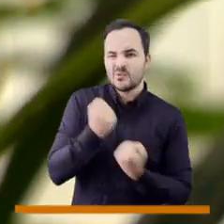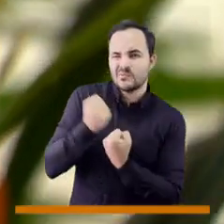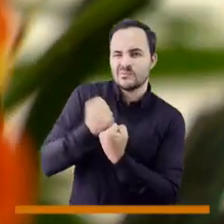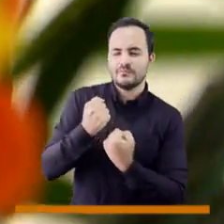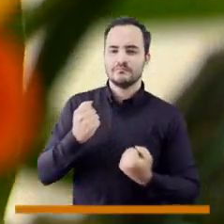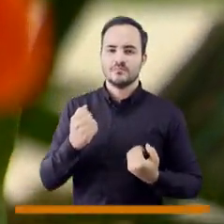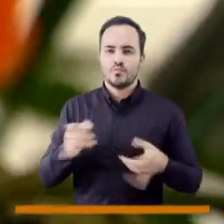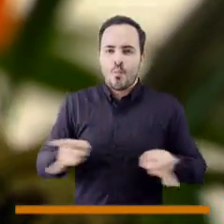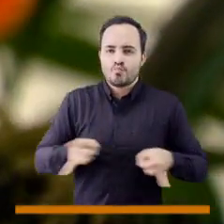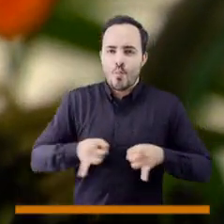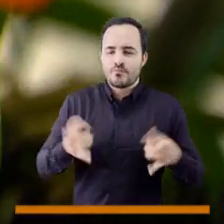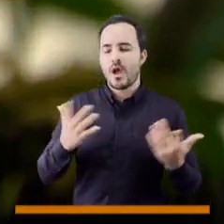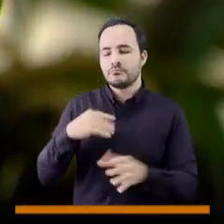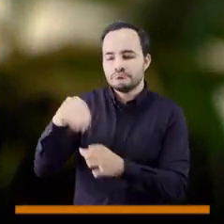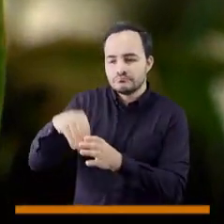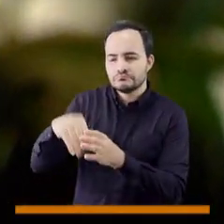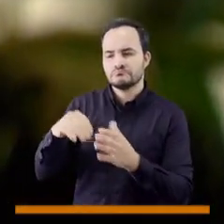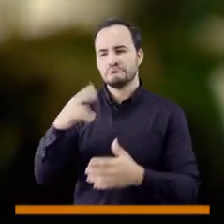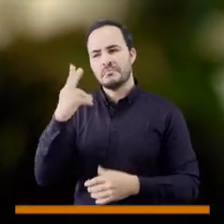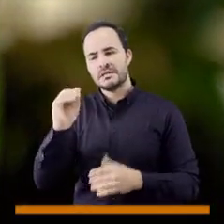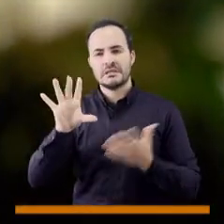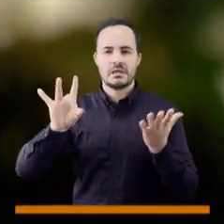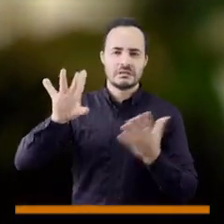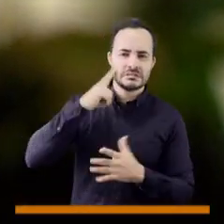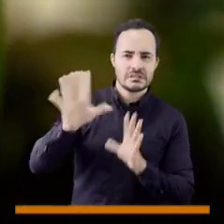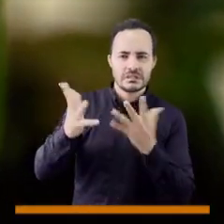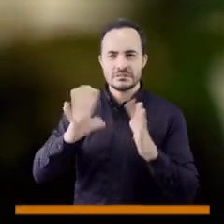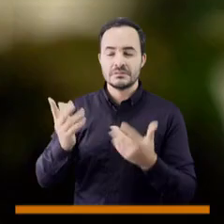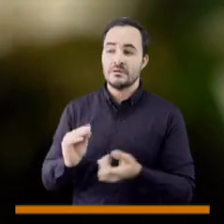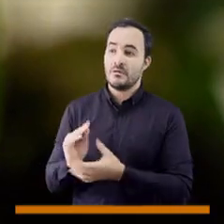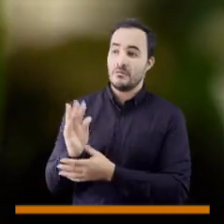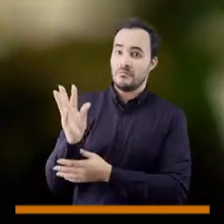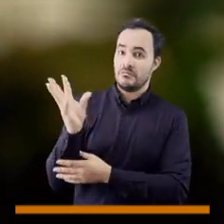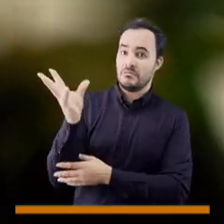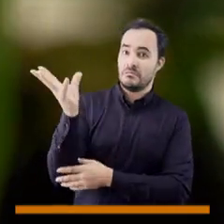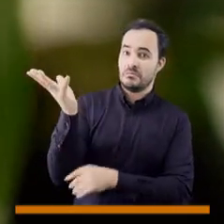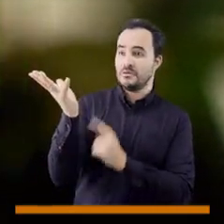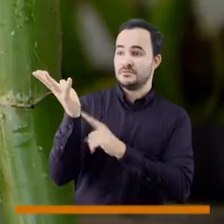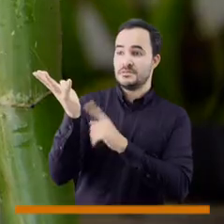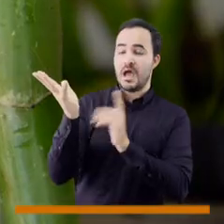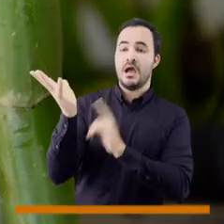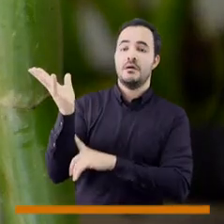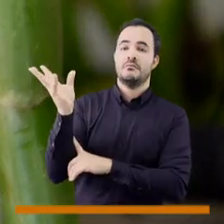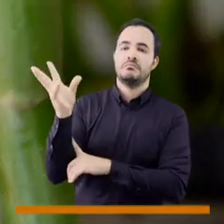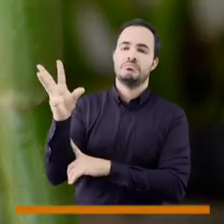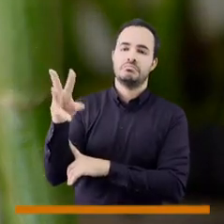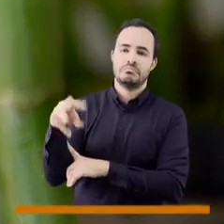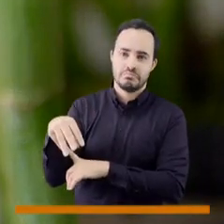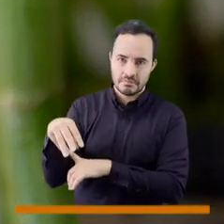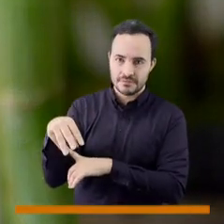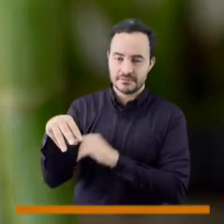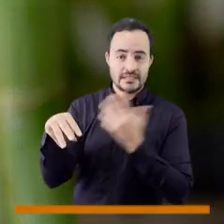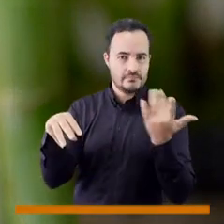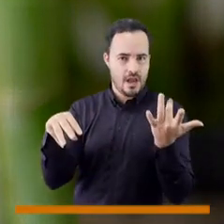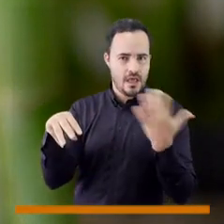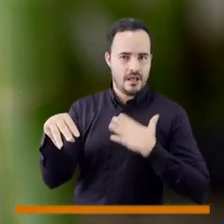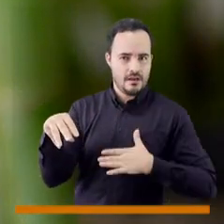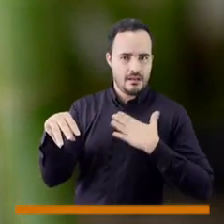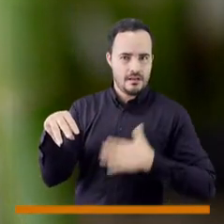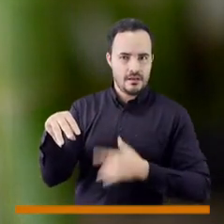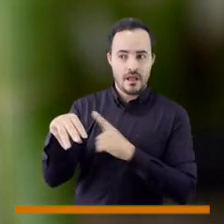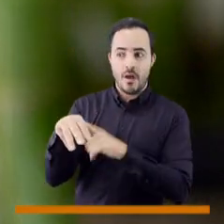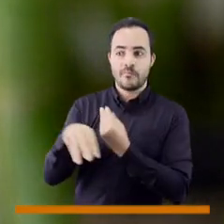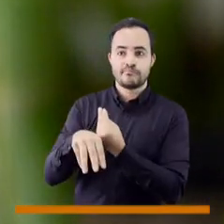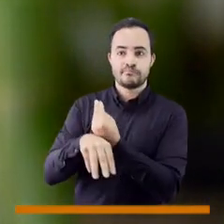cada 15, 20 días de forma foliar. Terminan su ciclo de floración, se mueren esas flores, pero